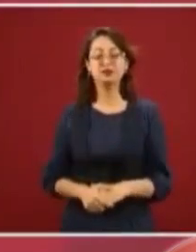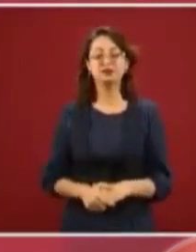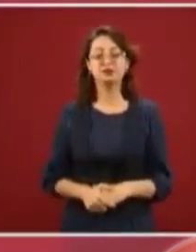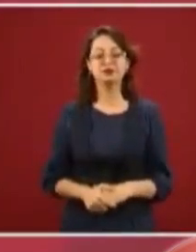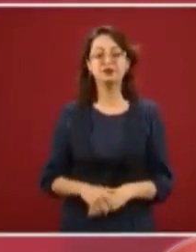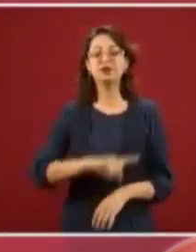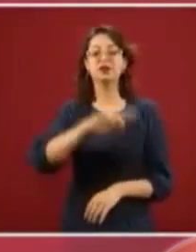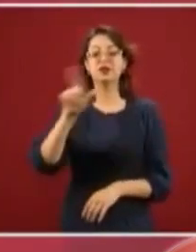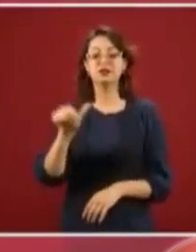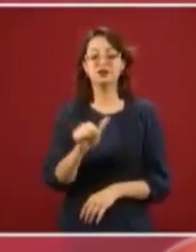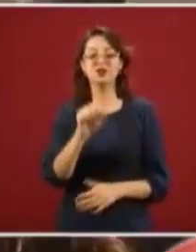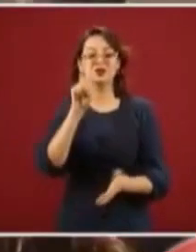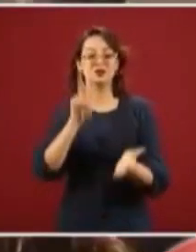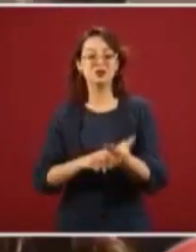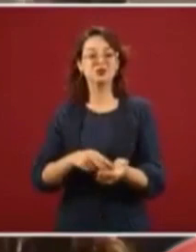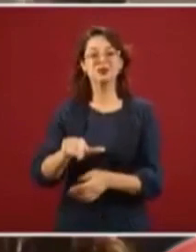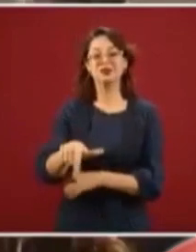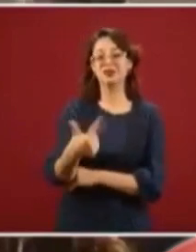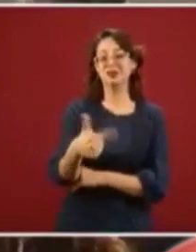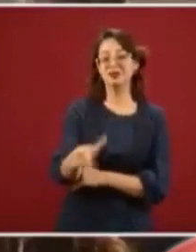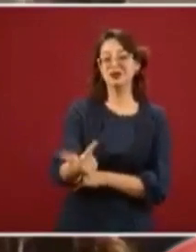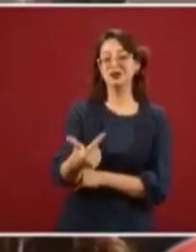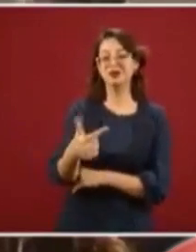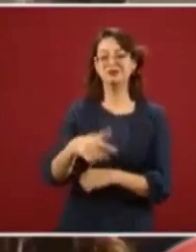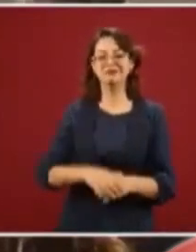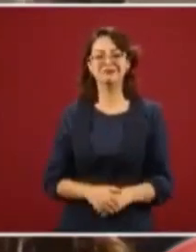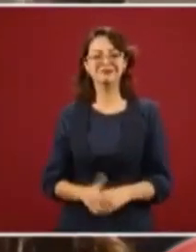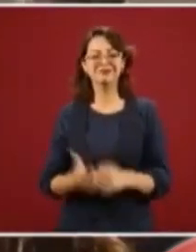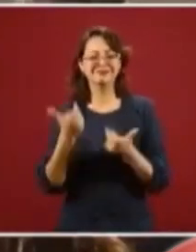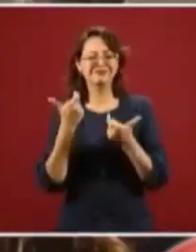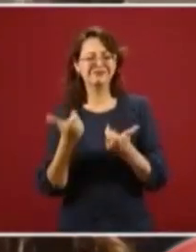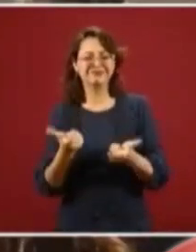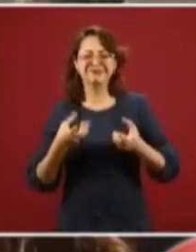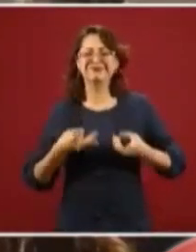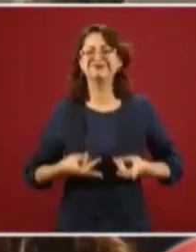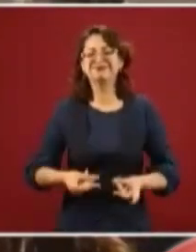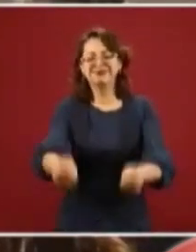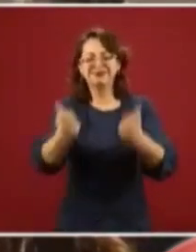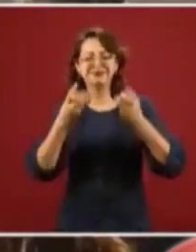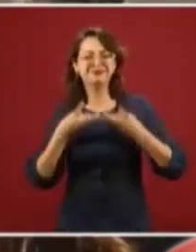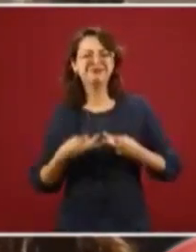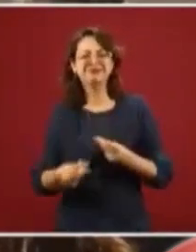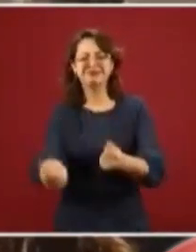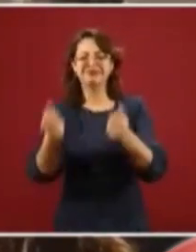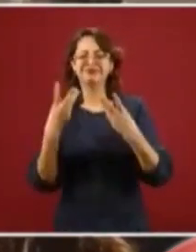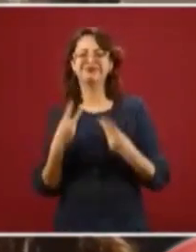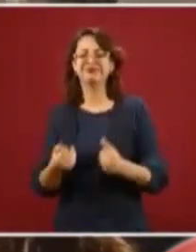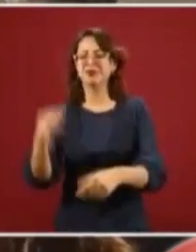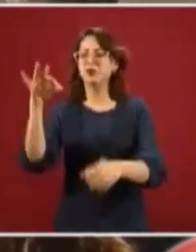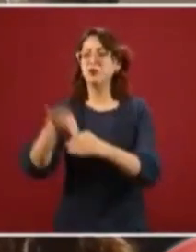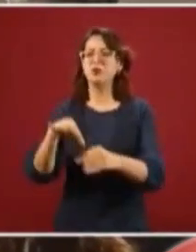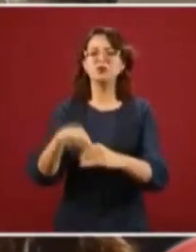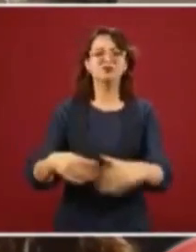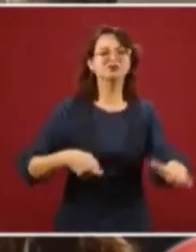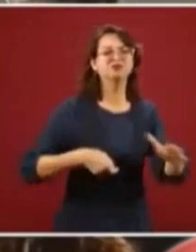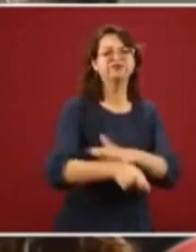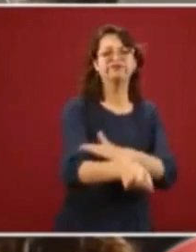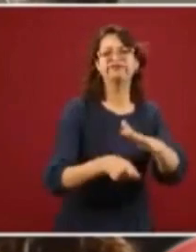o el 12, dinero a raudales para la compra del voto y nunca vieron